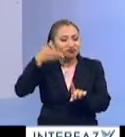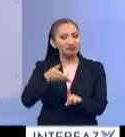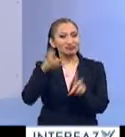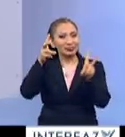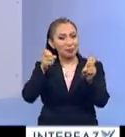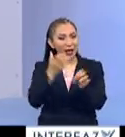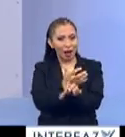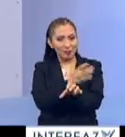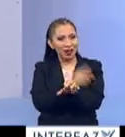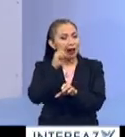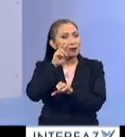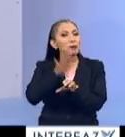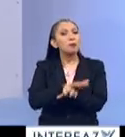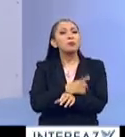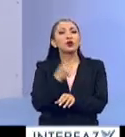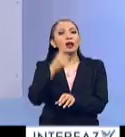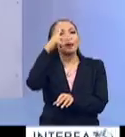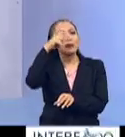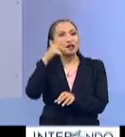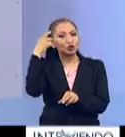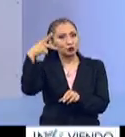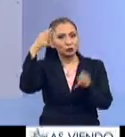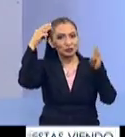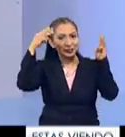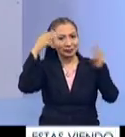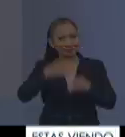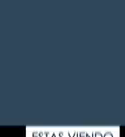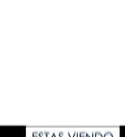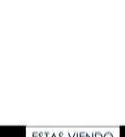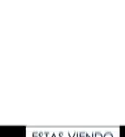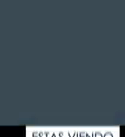estos temas. Acompáñenos a ver por qué México es tu museo.